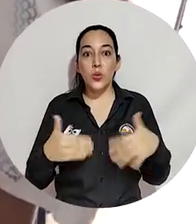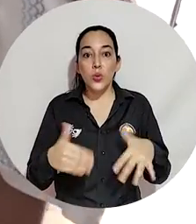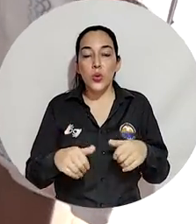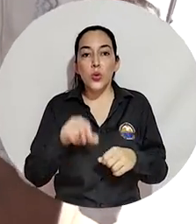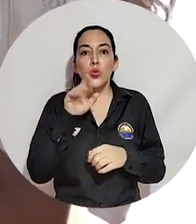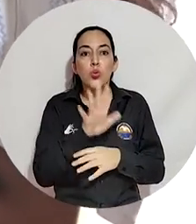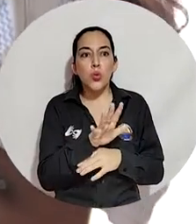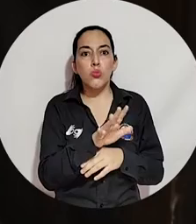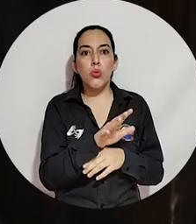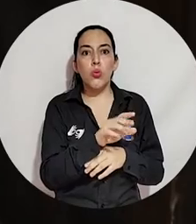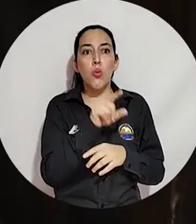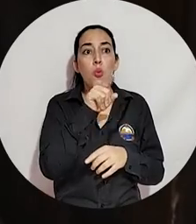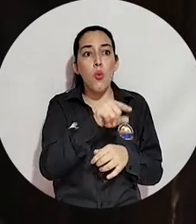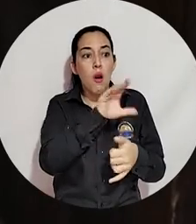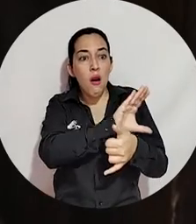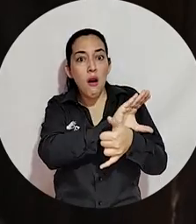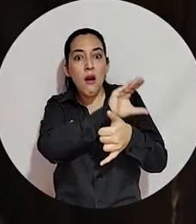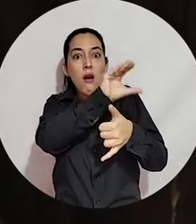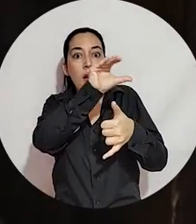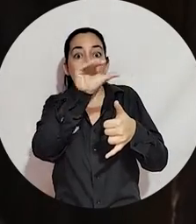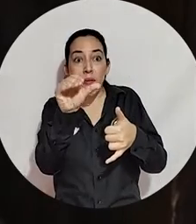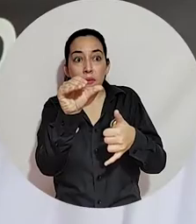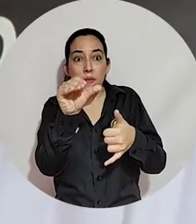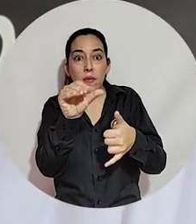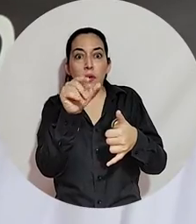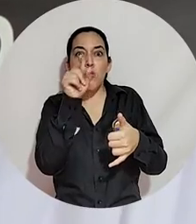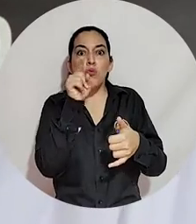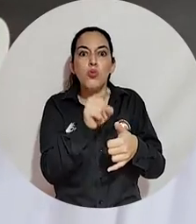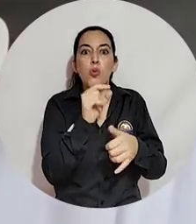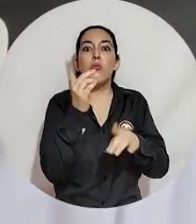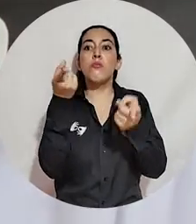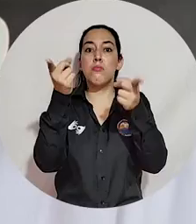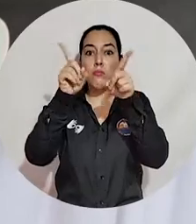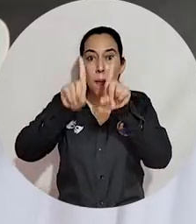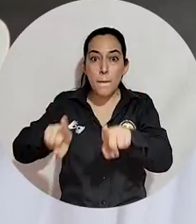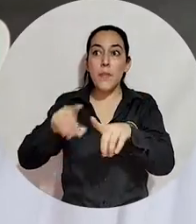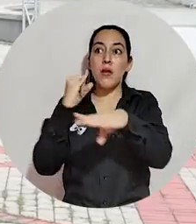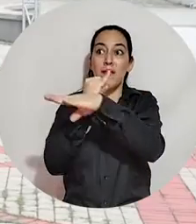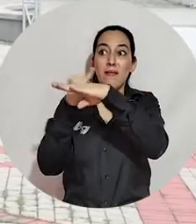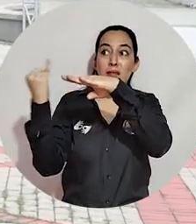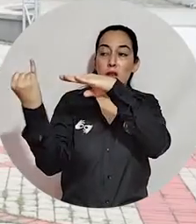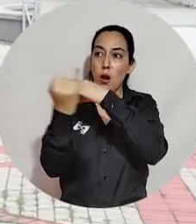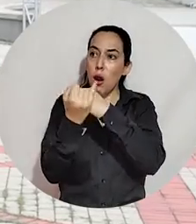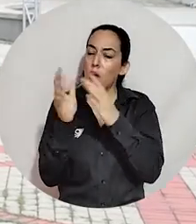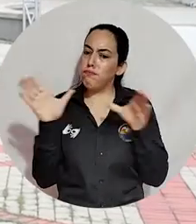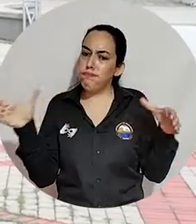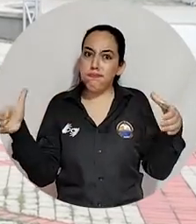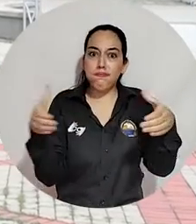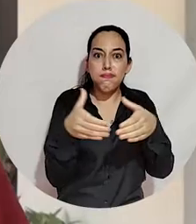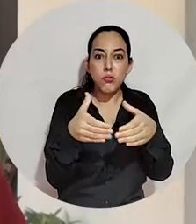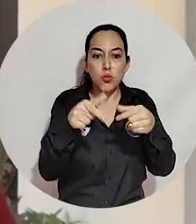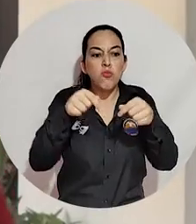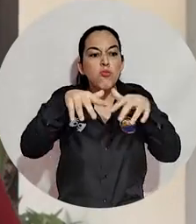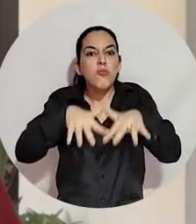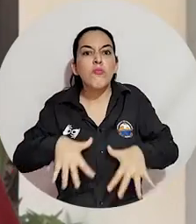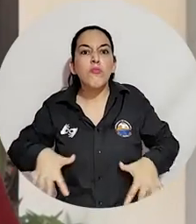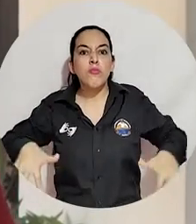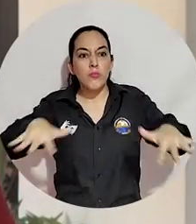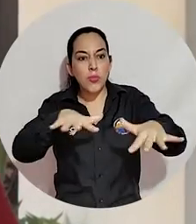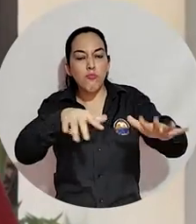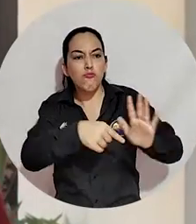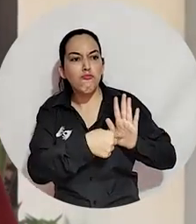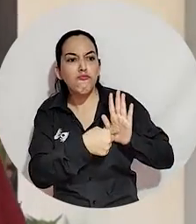La confluencia de 34 comunidades del Caribe colombiano, incluyendo las islas de San Andrés y Providencia. Vamos a